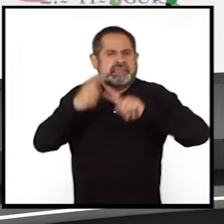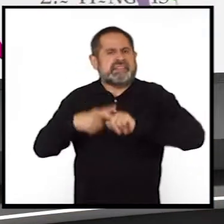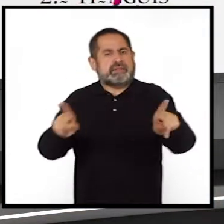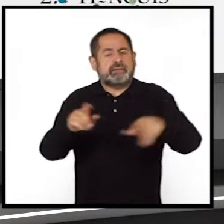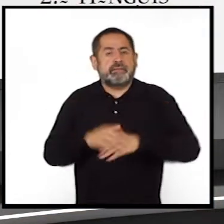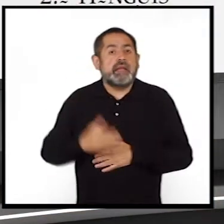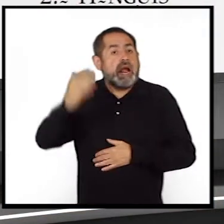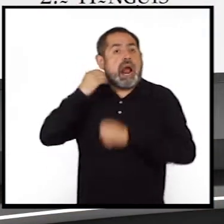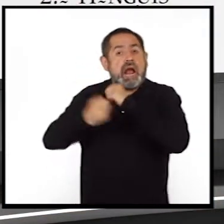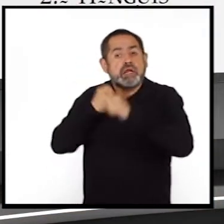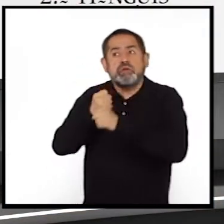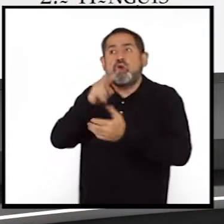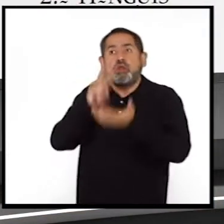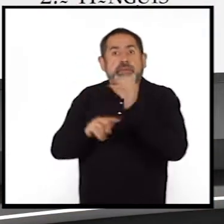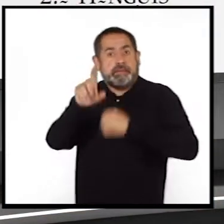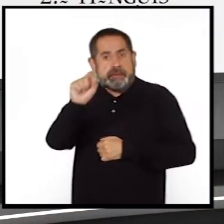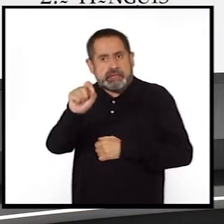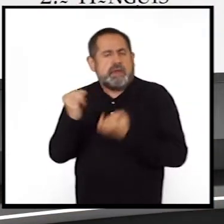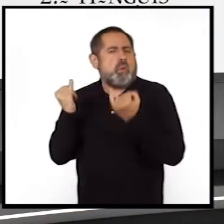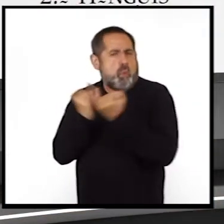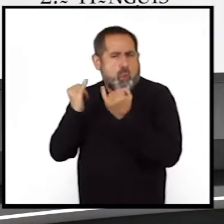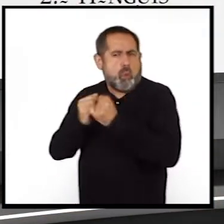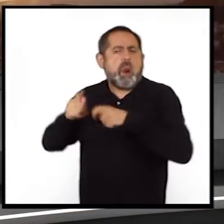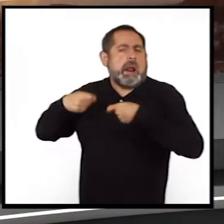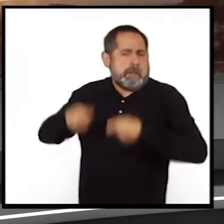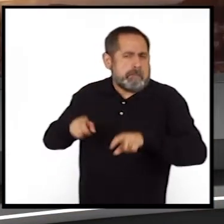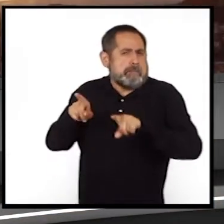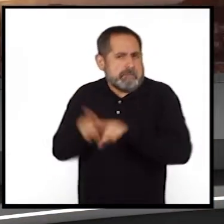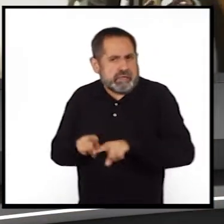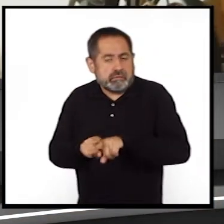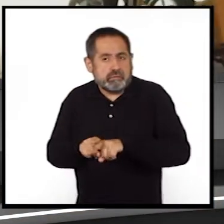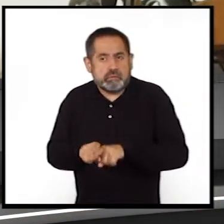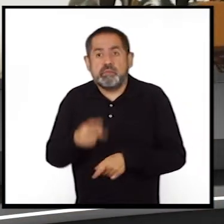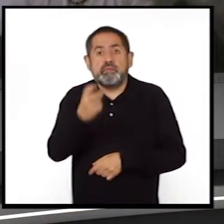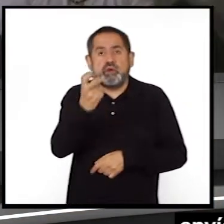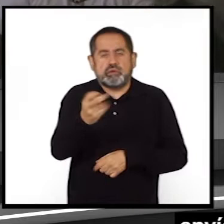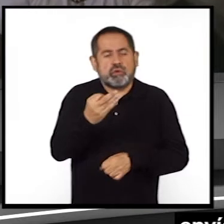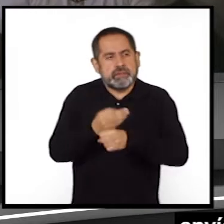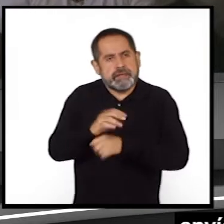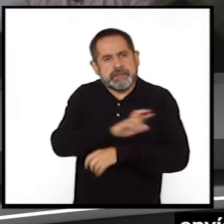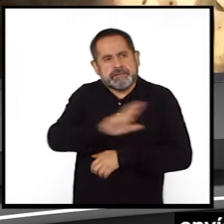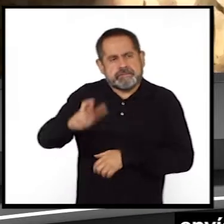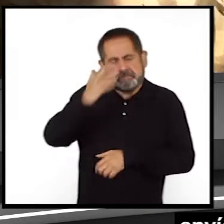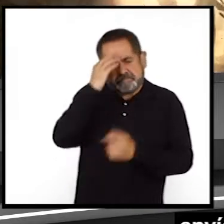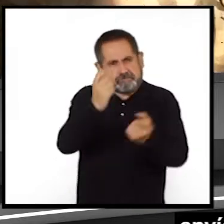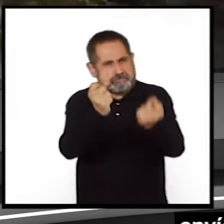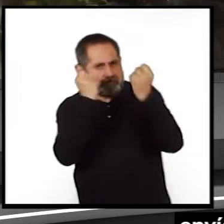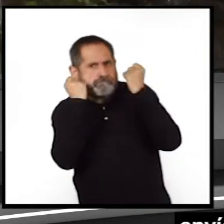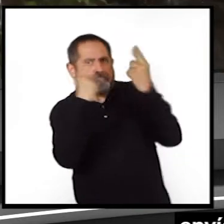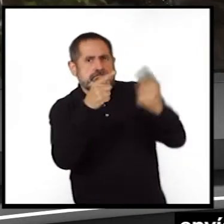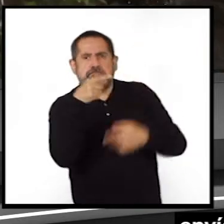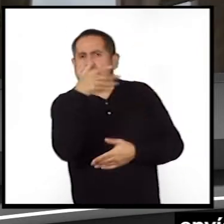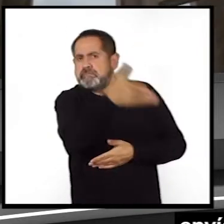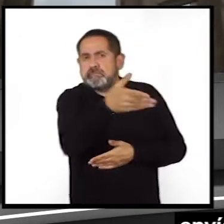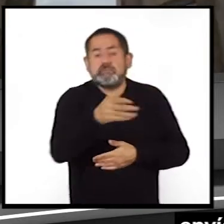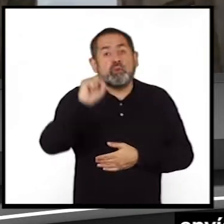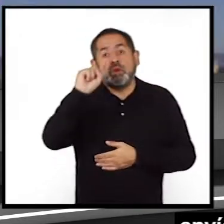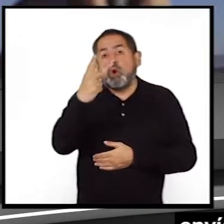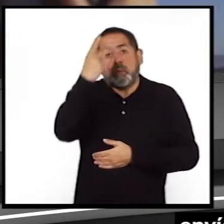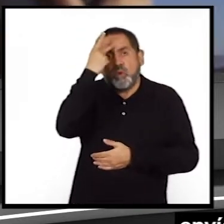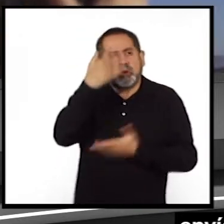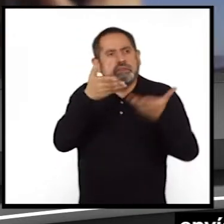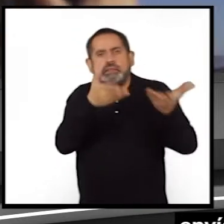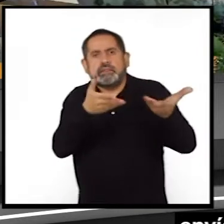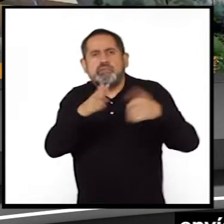tianguis realizado en 2020 siguió su curso, por lo cual desde aquí envío nuestro reconocimiento al Estado de San Luis